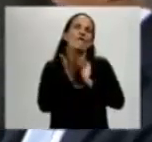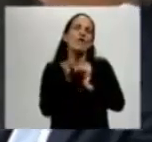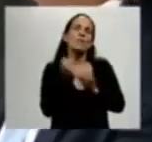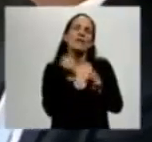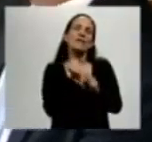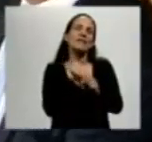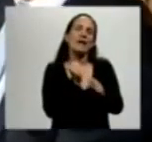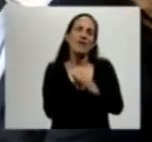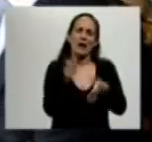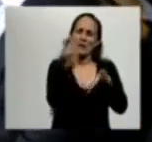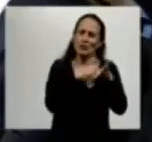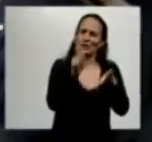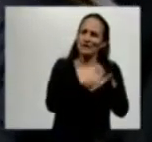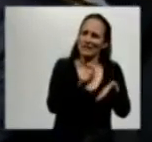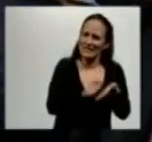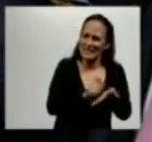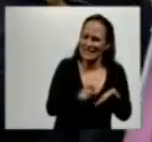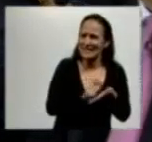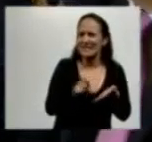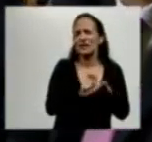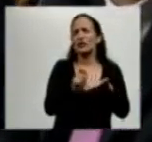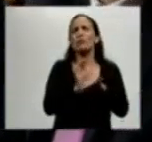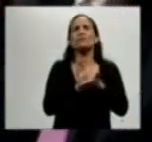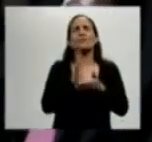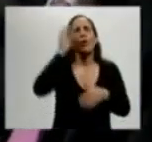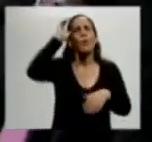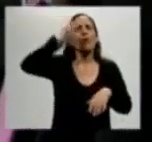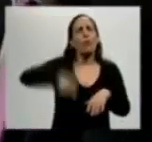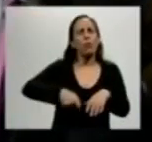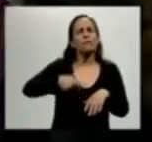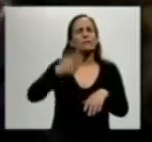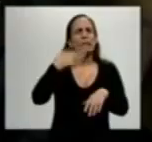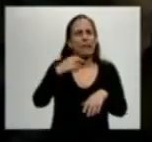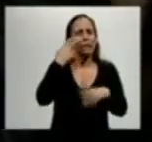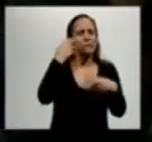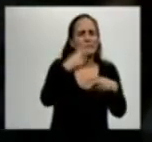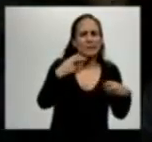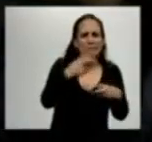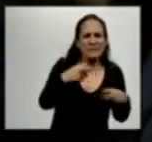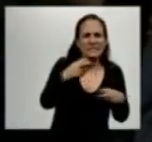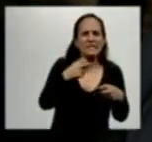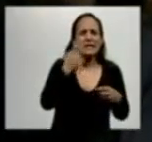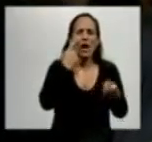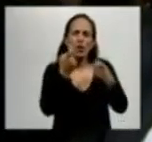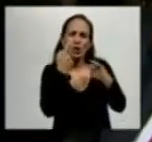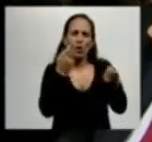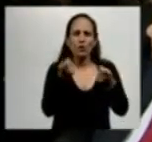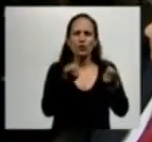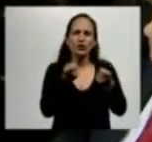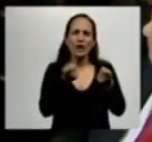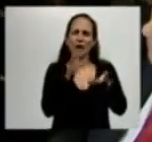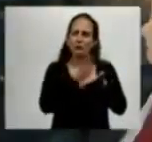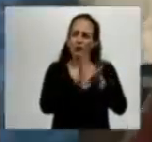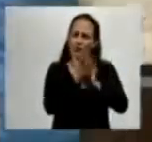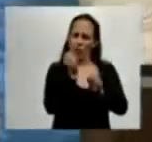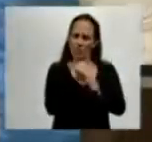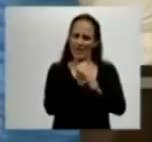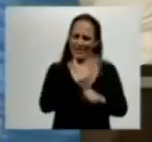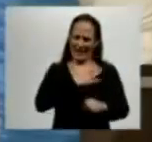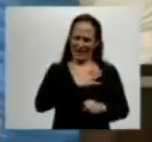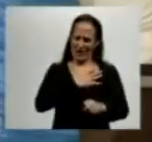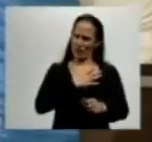escrito, muy ritualista. Los jueces son los encargados de investigar y de controlar la legalidad de su propio trabajo, lo cual